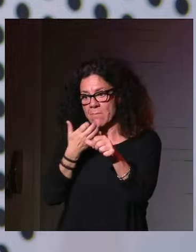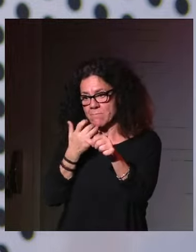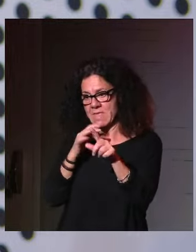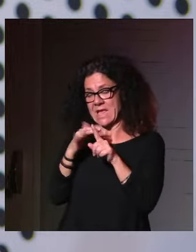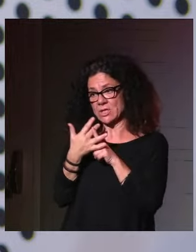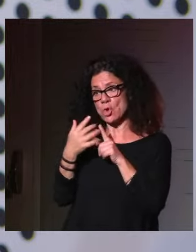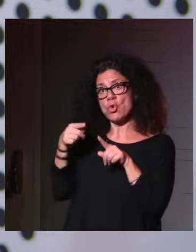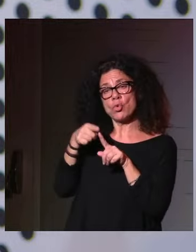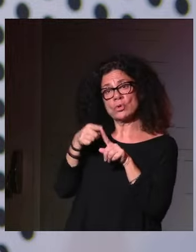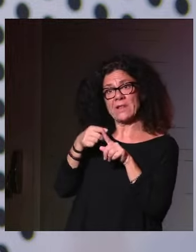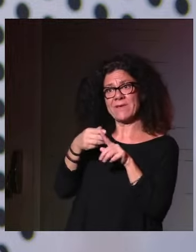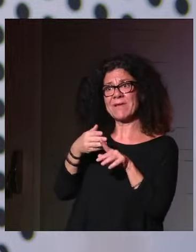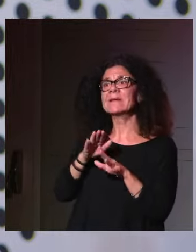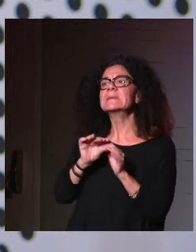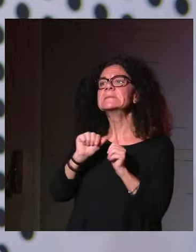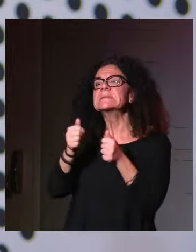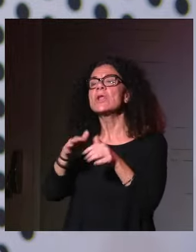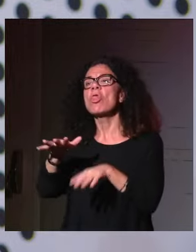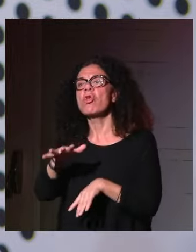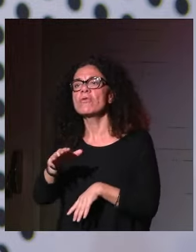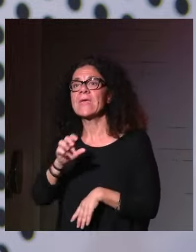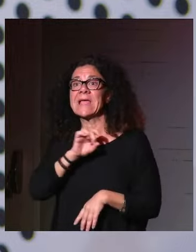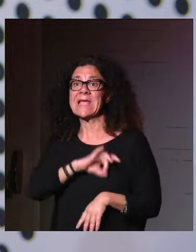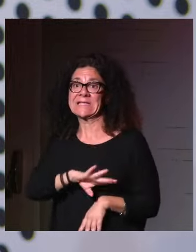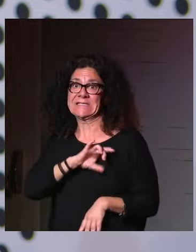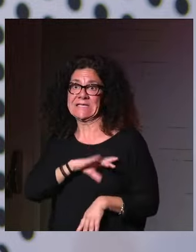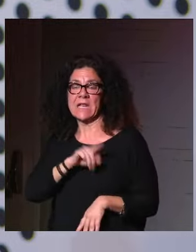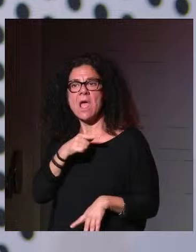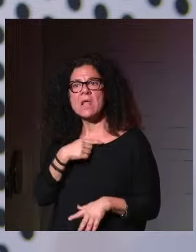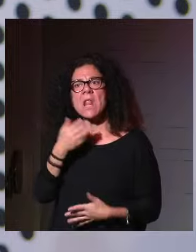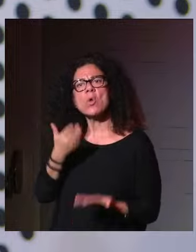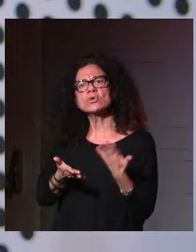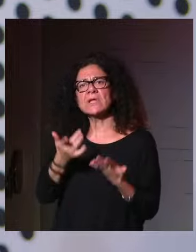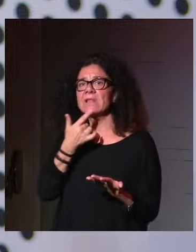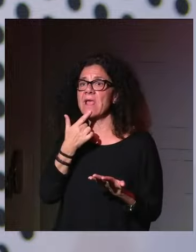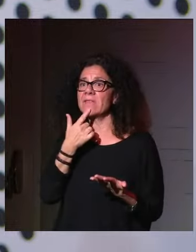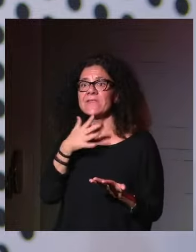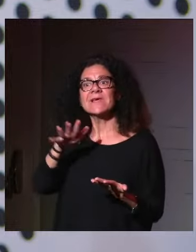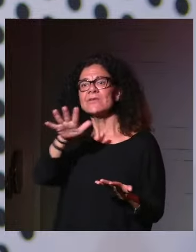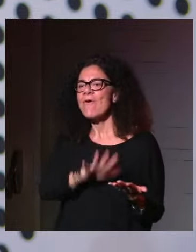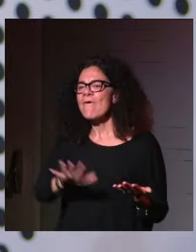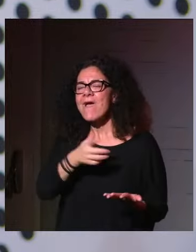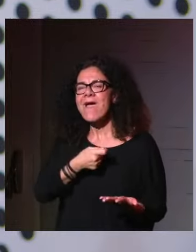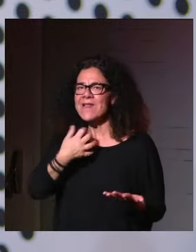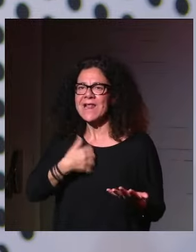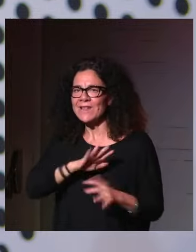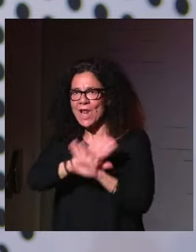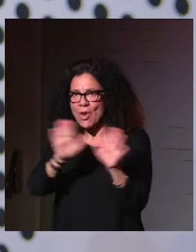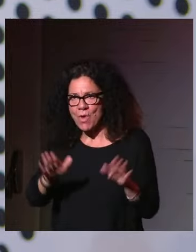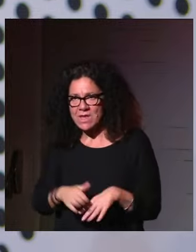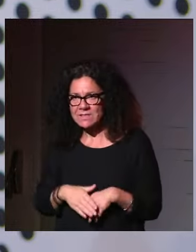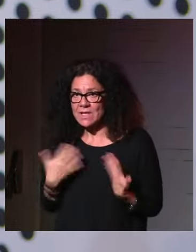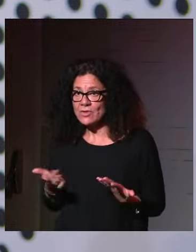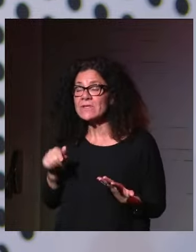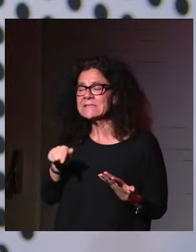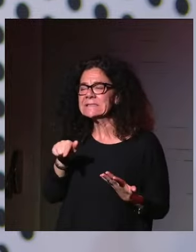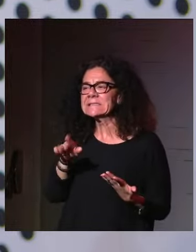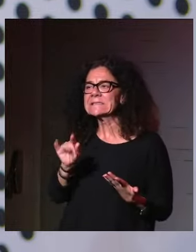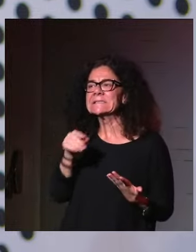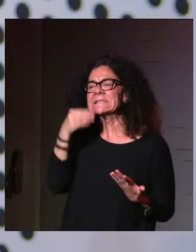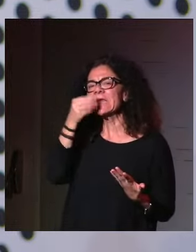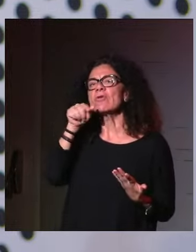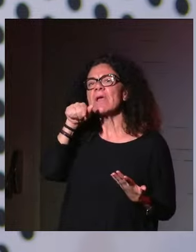lo usaban desde Chile ya la justicia te dice no es jurisdicción nacional por eso sí creo que